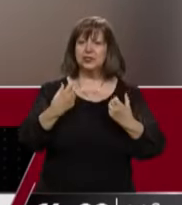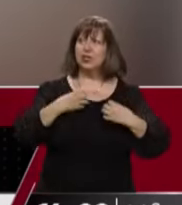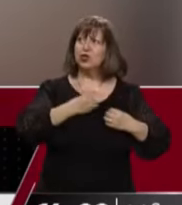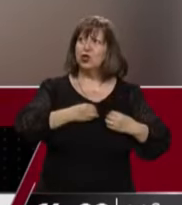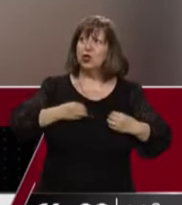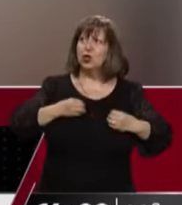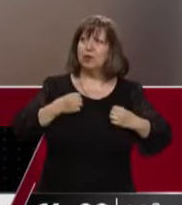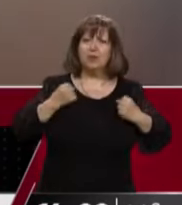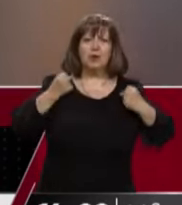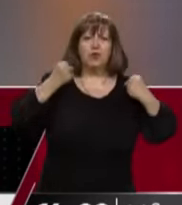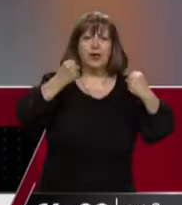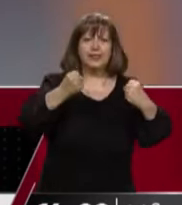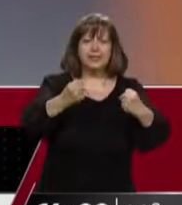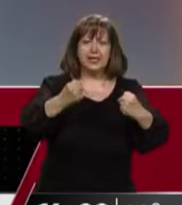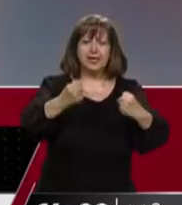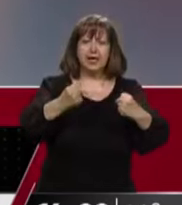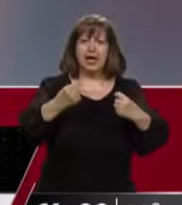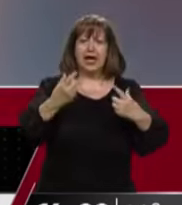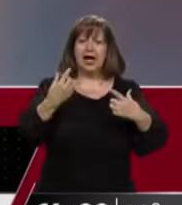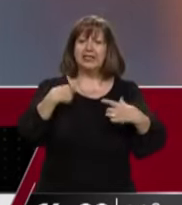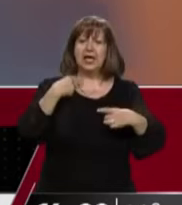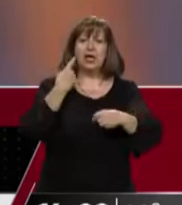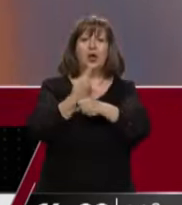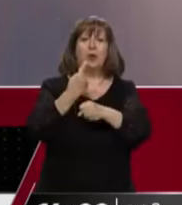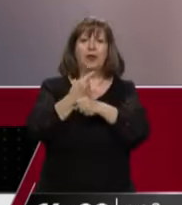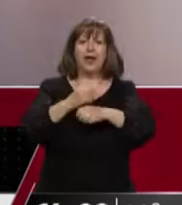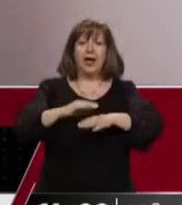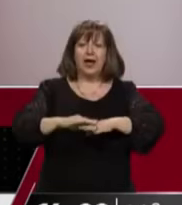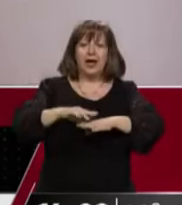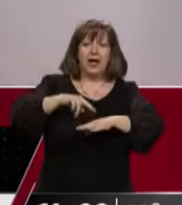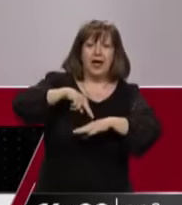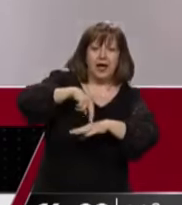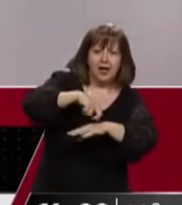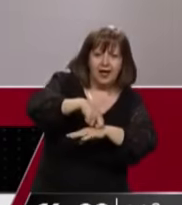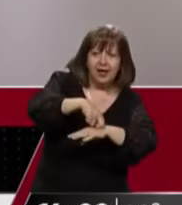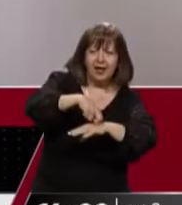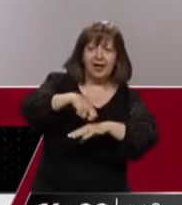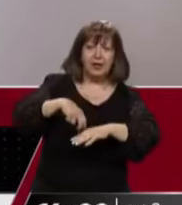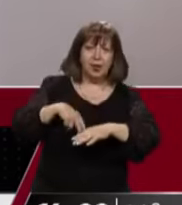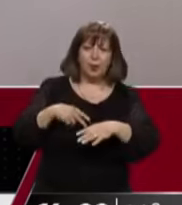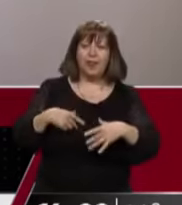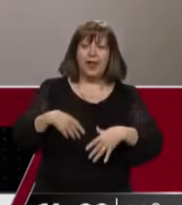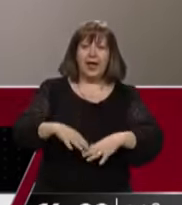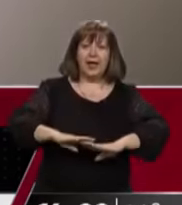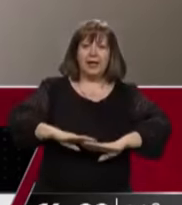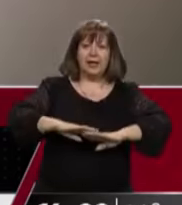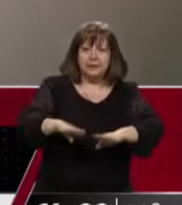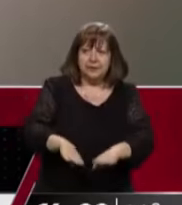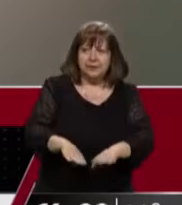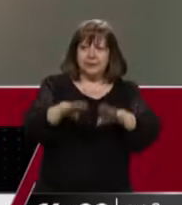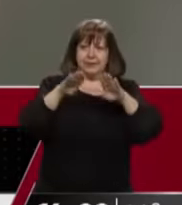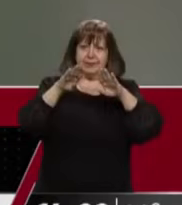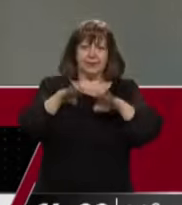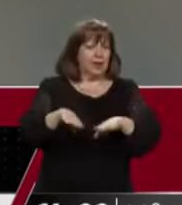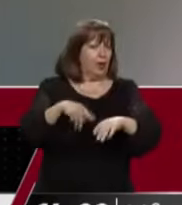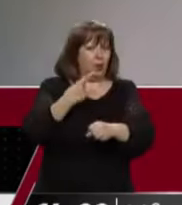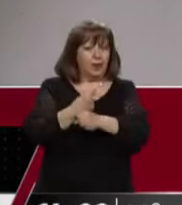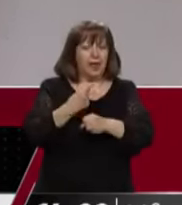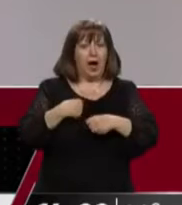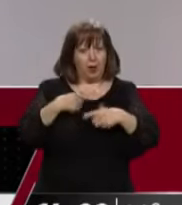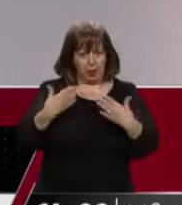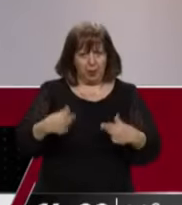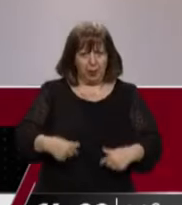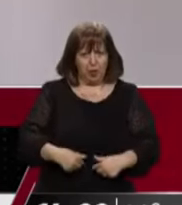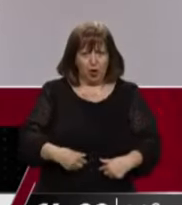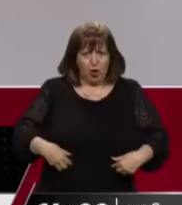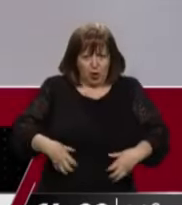fuerza para, como te digo, antes no podía hacer abdominales, ahora las puedo hacer. Entonces eso para mí ya es un montón.